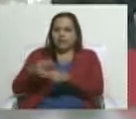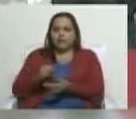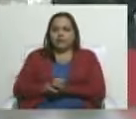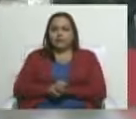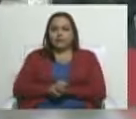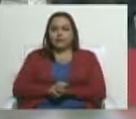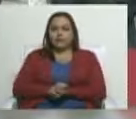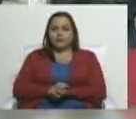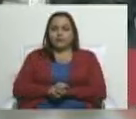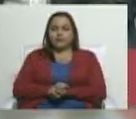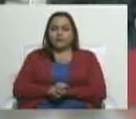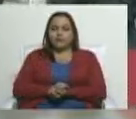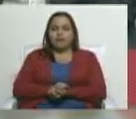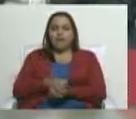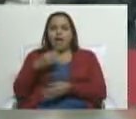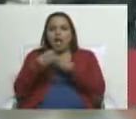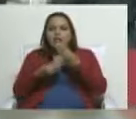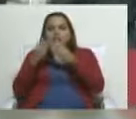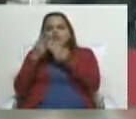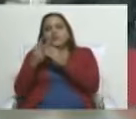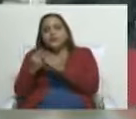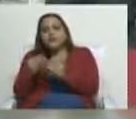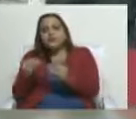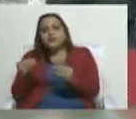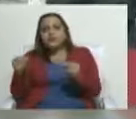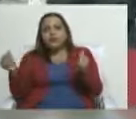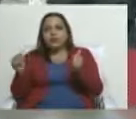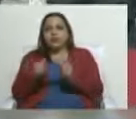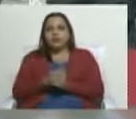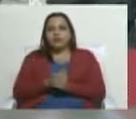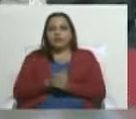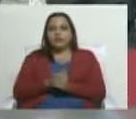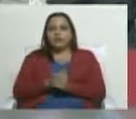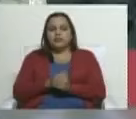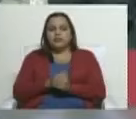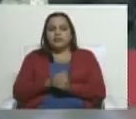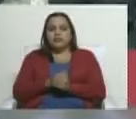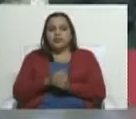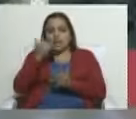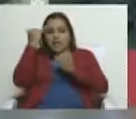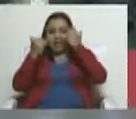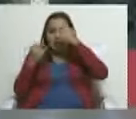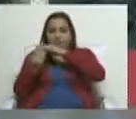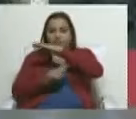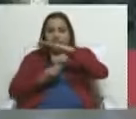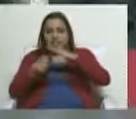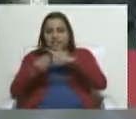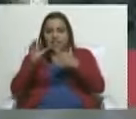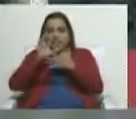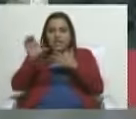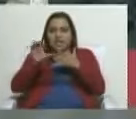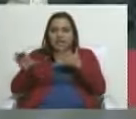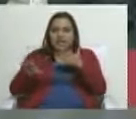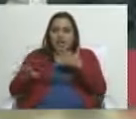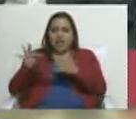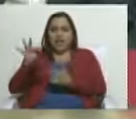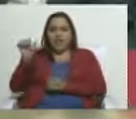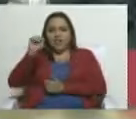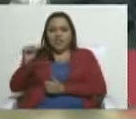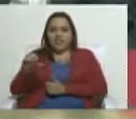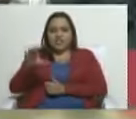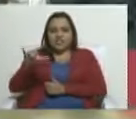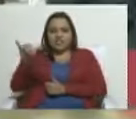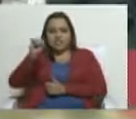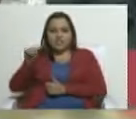posfascismo edulcora, suaviza de tal manera los preceptos básicos que caracterizaron al fascismo, que, insisto, era